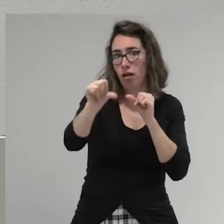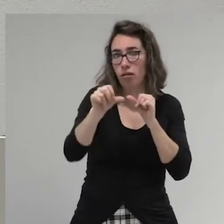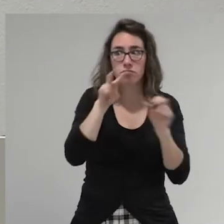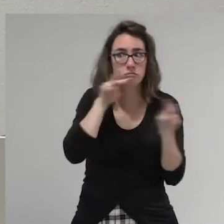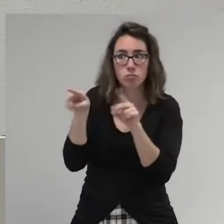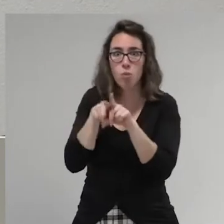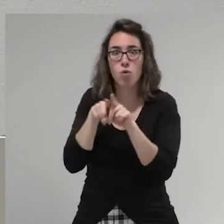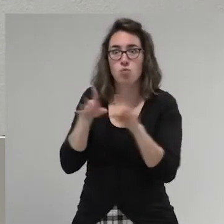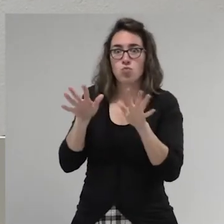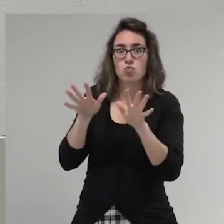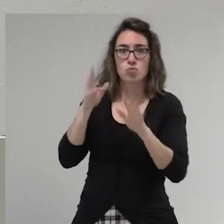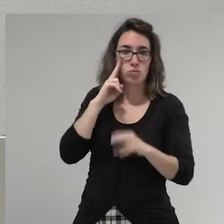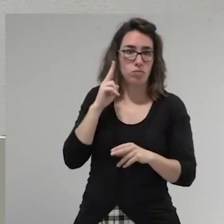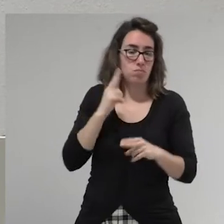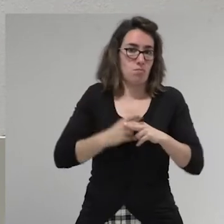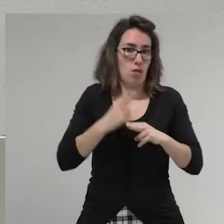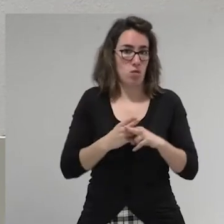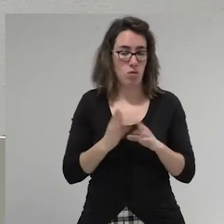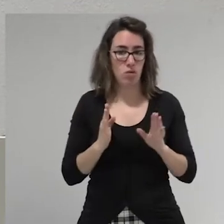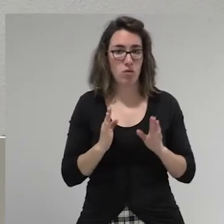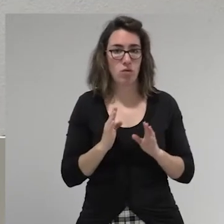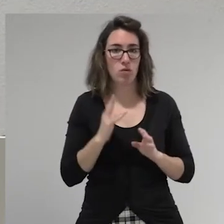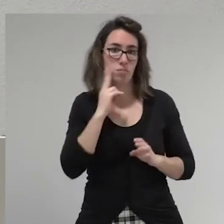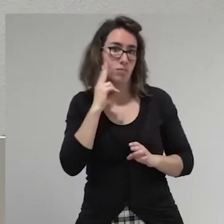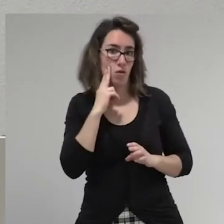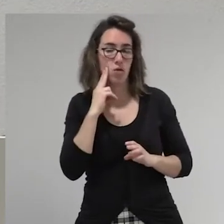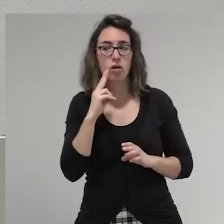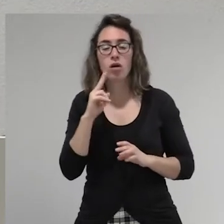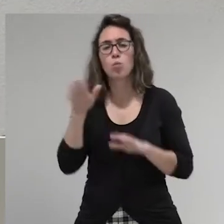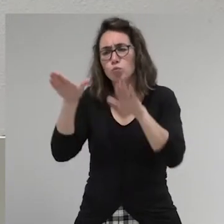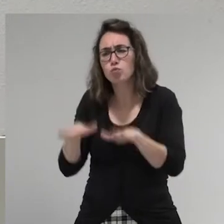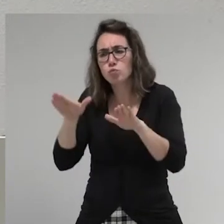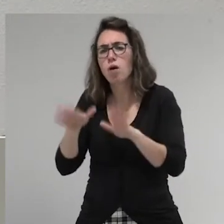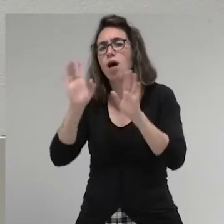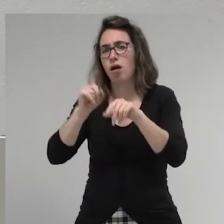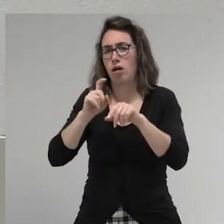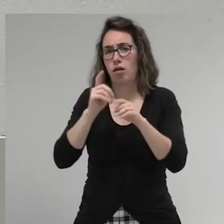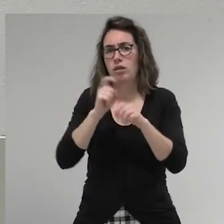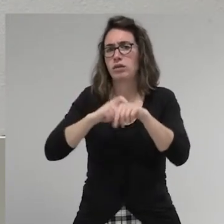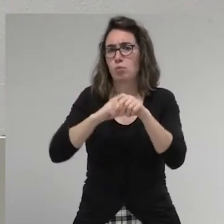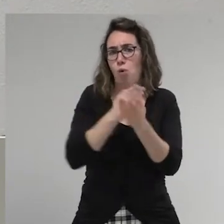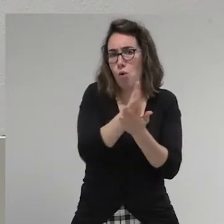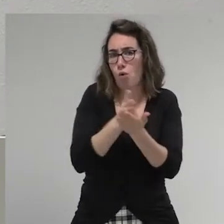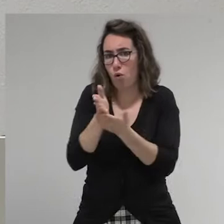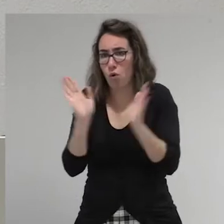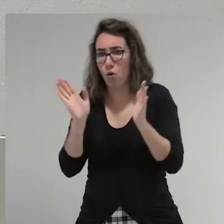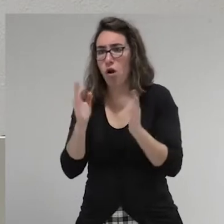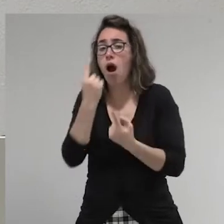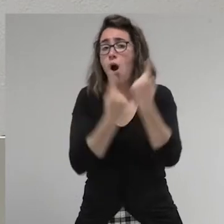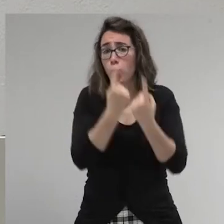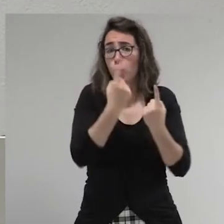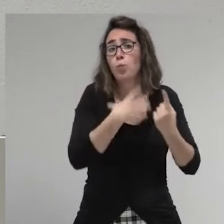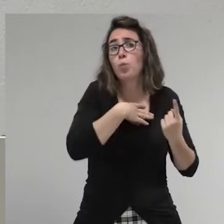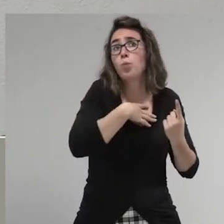Si son musulmanes, hay que ver qué tipo de musulmanes son primero. Por lo tanto, vamos a determinar que siendo musulmanes pueden ser peligrosos y después de